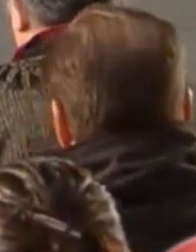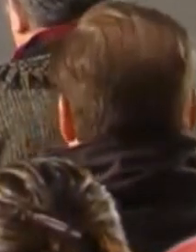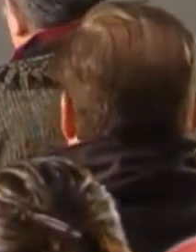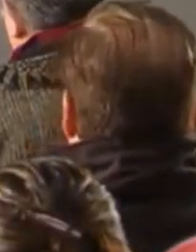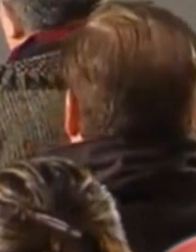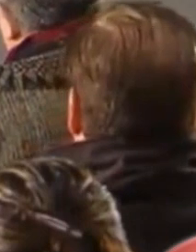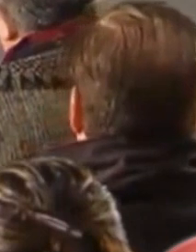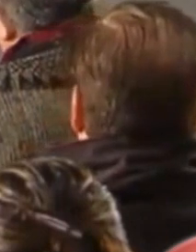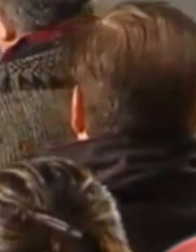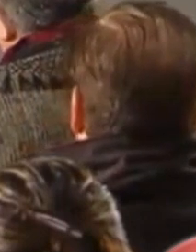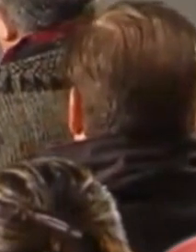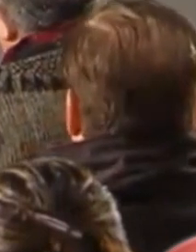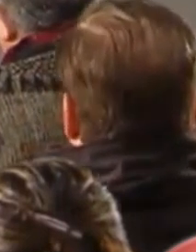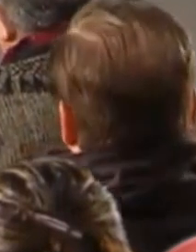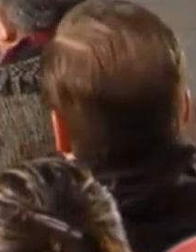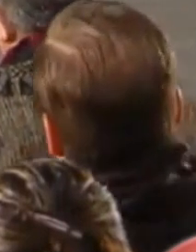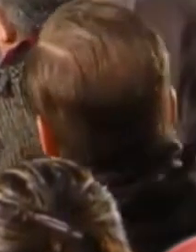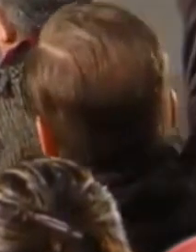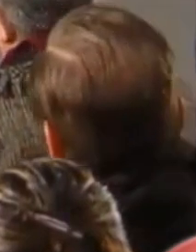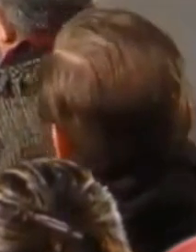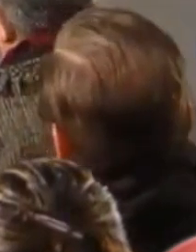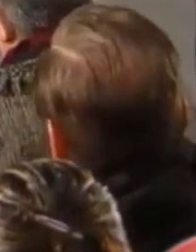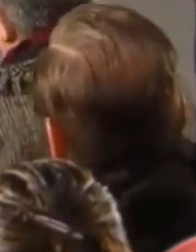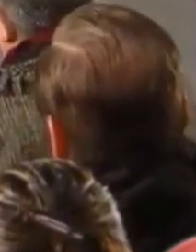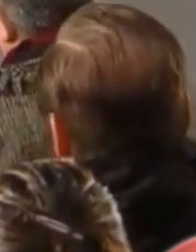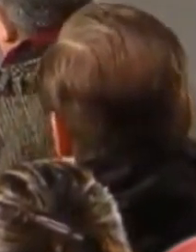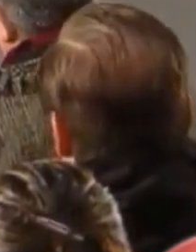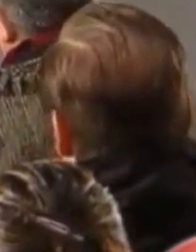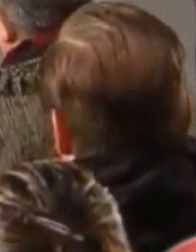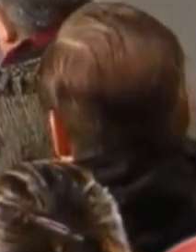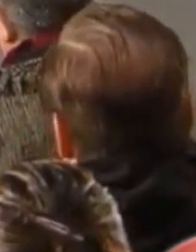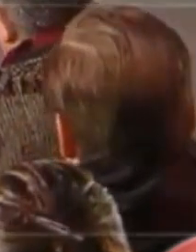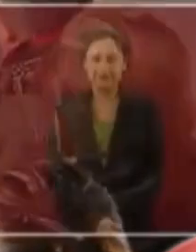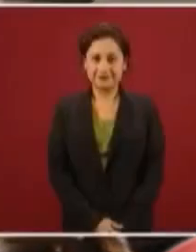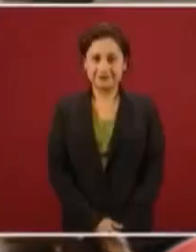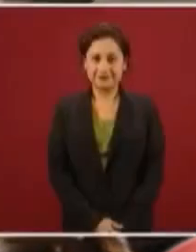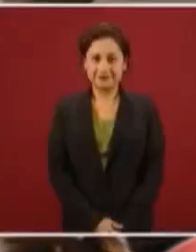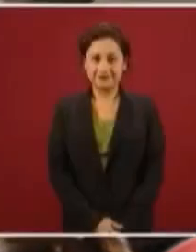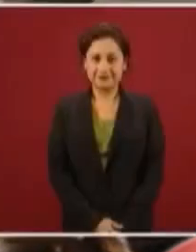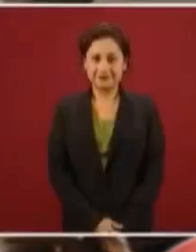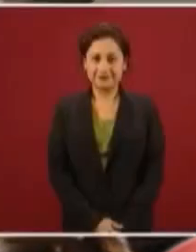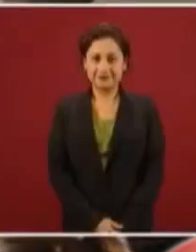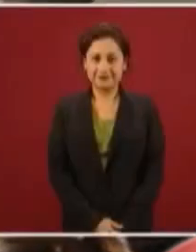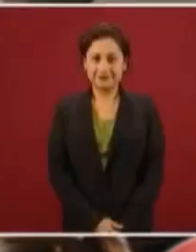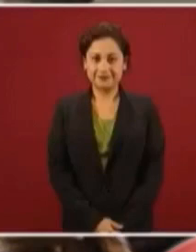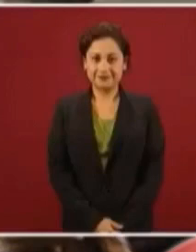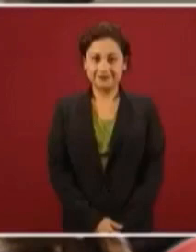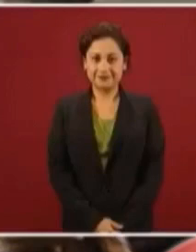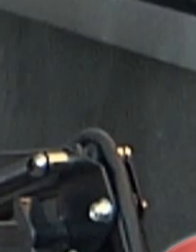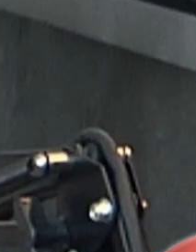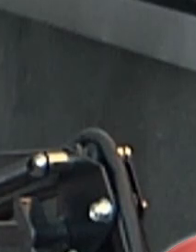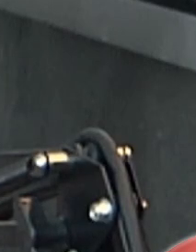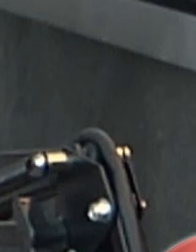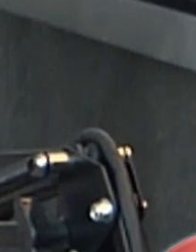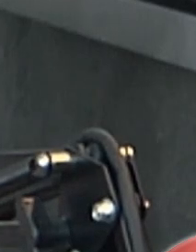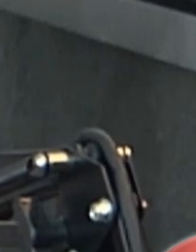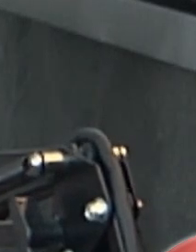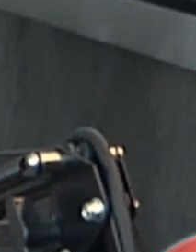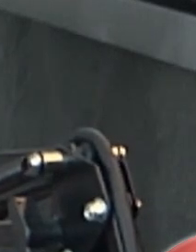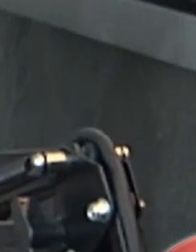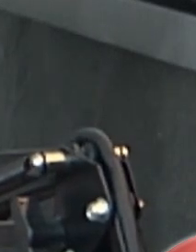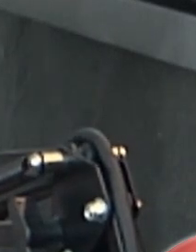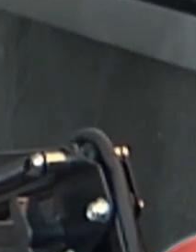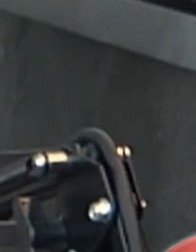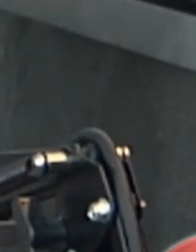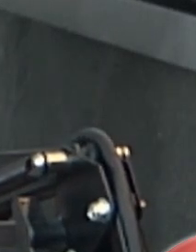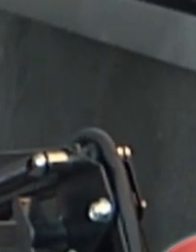a Calderón en la presidencia? Entonces, eso se debe terminar. No, y es que, a ver, muy claro, Rafa, de verdad eso es ridículo, lo de